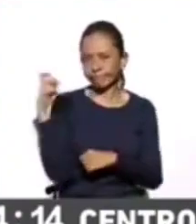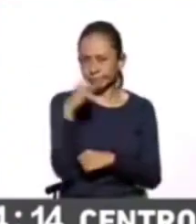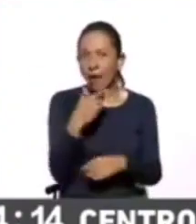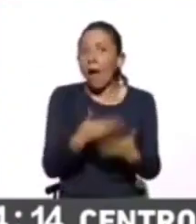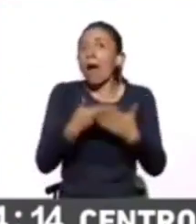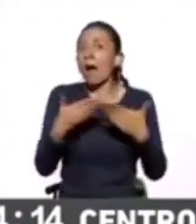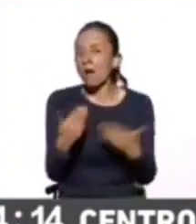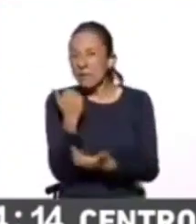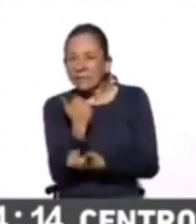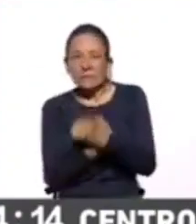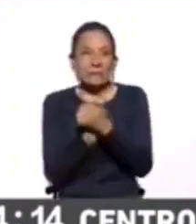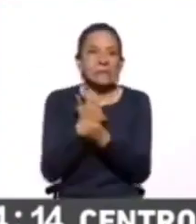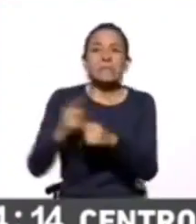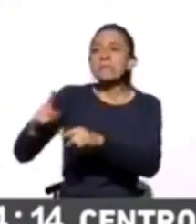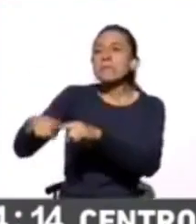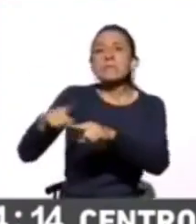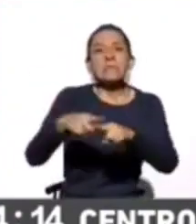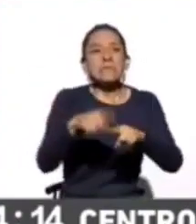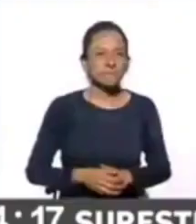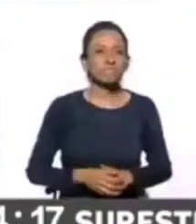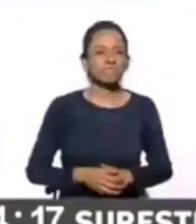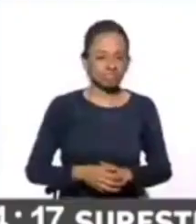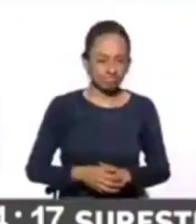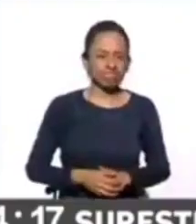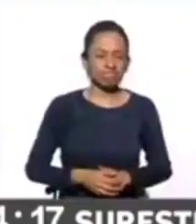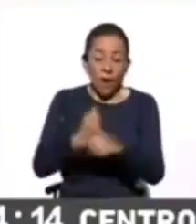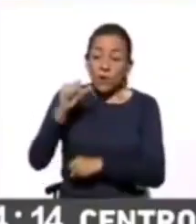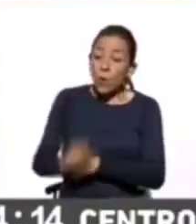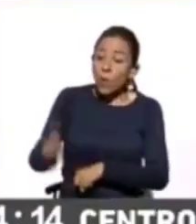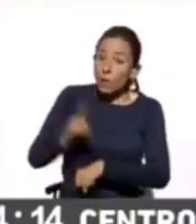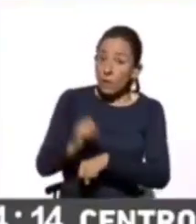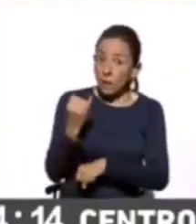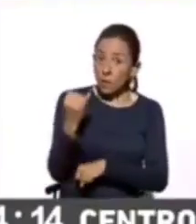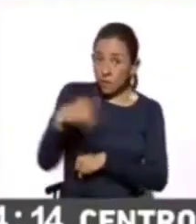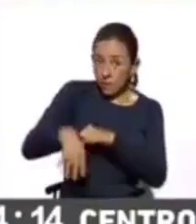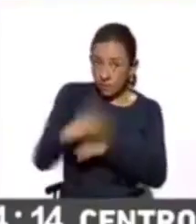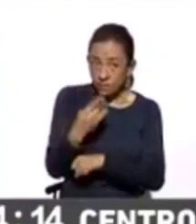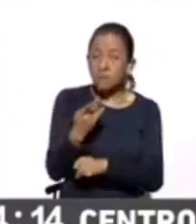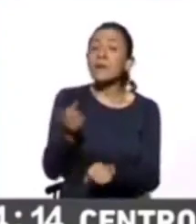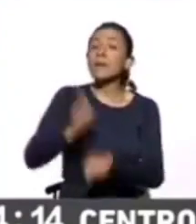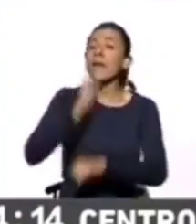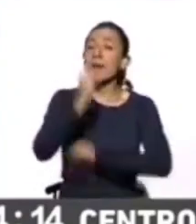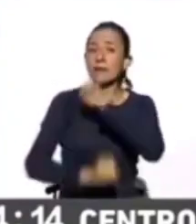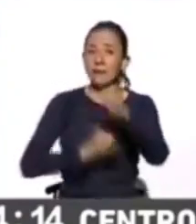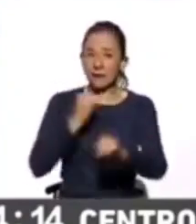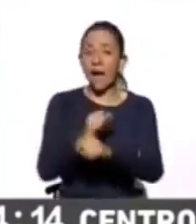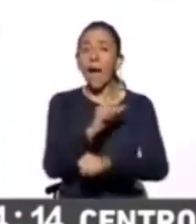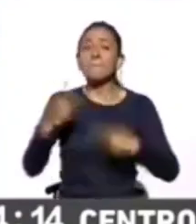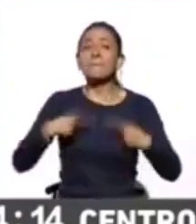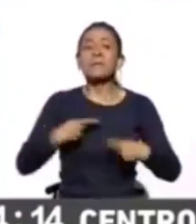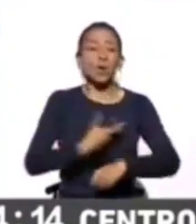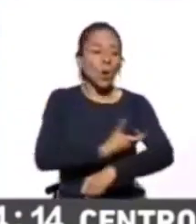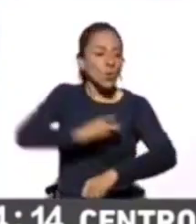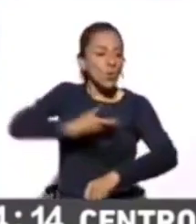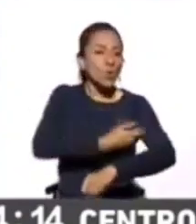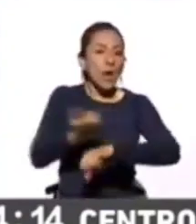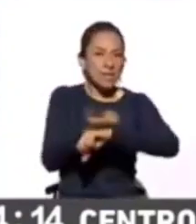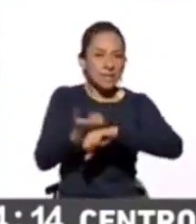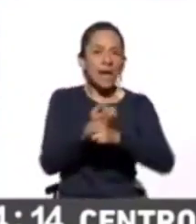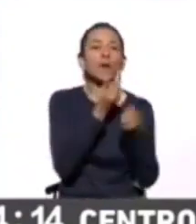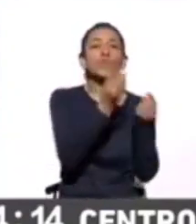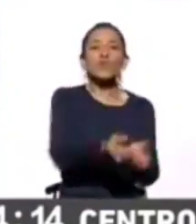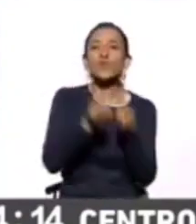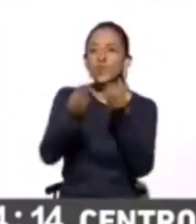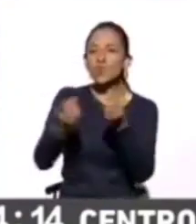para ampliar las reservas disminuidas drásticamente. Ahora repasemos lo nacional del donante de sangre. Después de más de un año muy difícil a